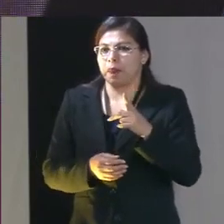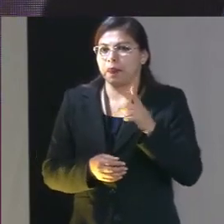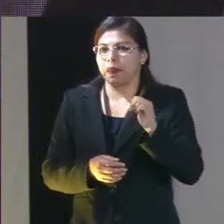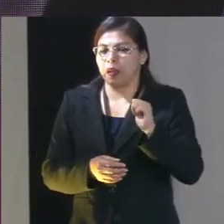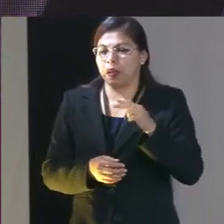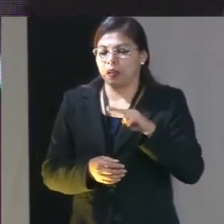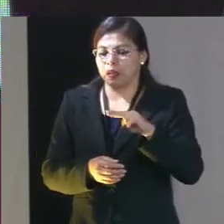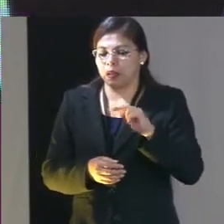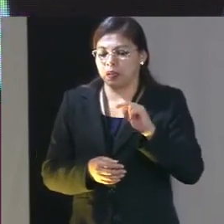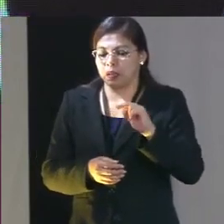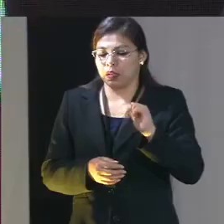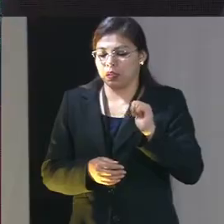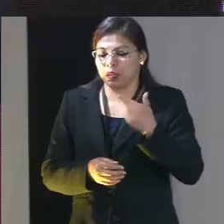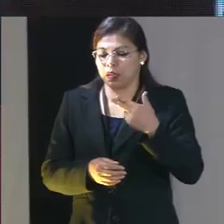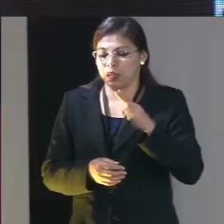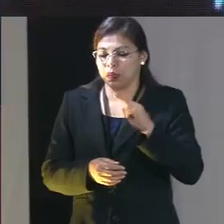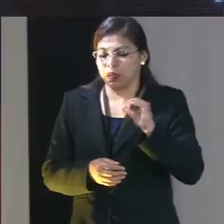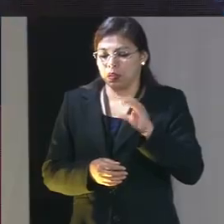Bien,